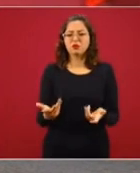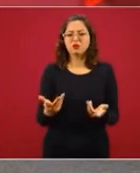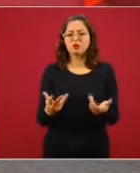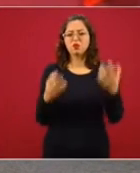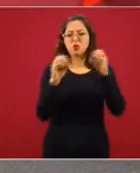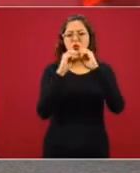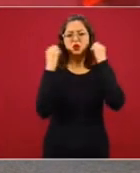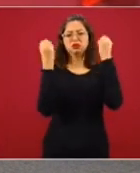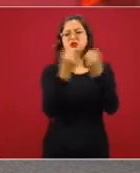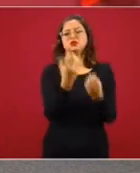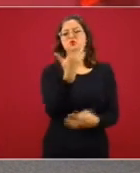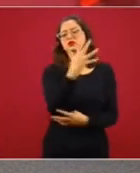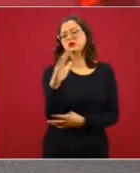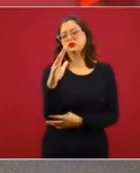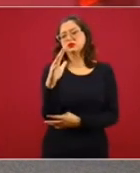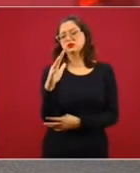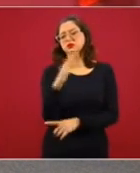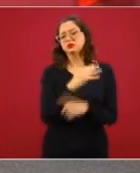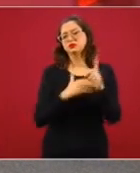ambientalistas